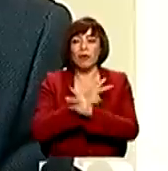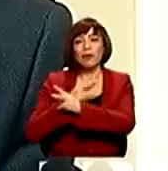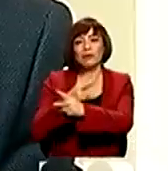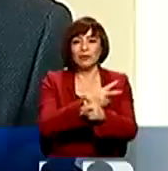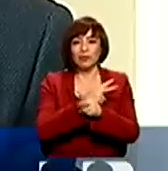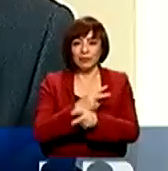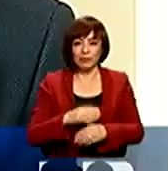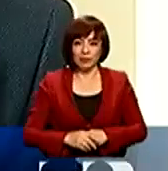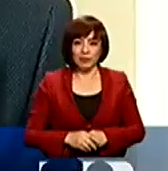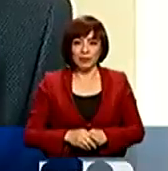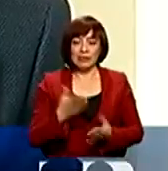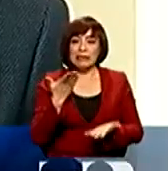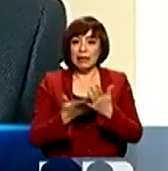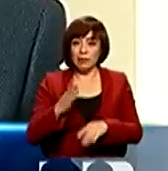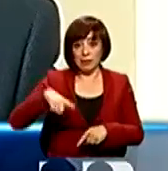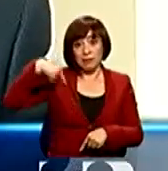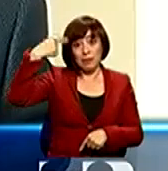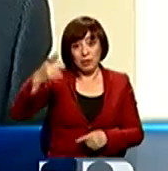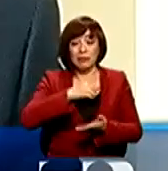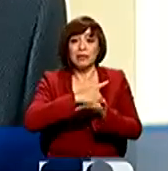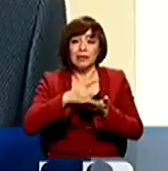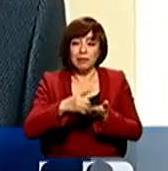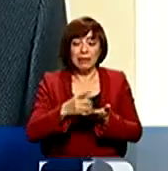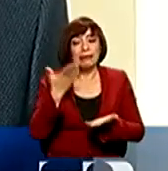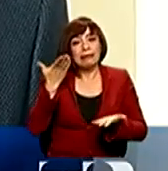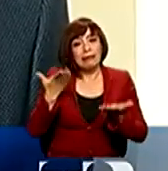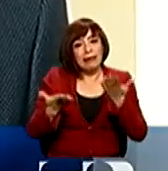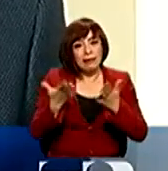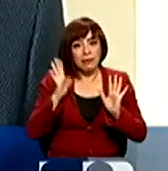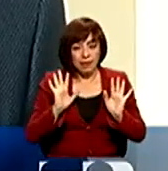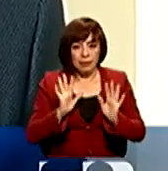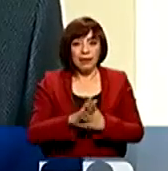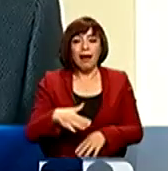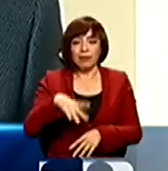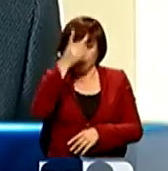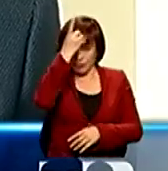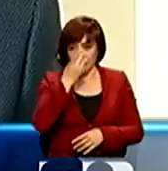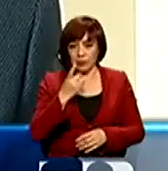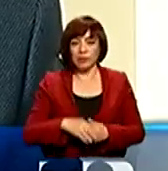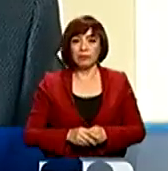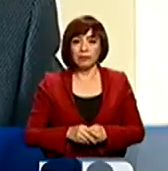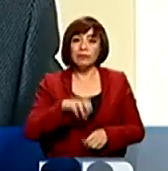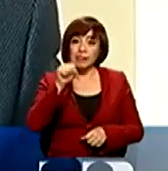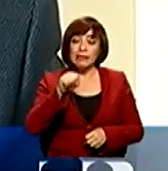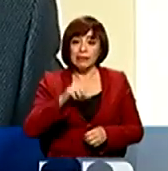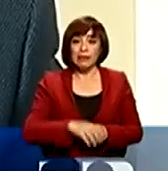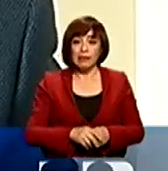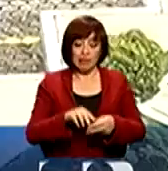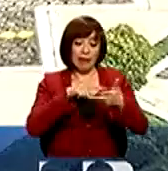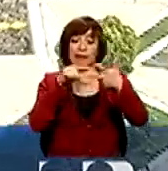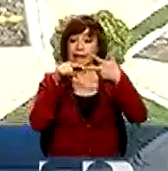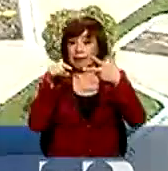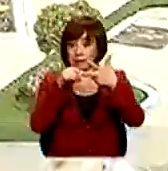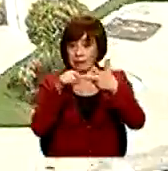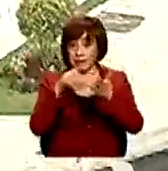a mediados de la siguiente semana ya estaría posiblemente el próximo pleno. O sea, tercera semana de noviembre. Es muy probable, ¿no?